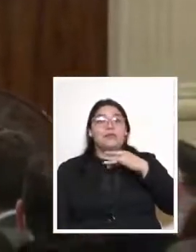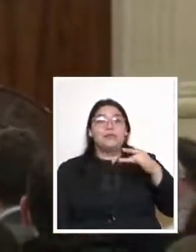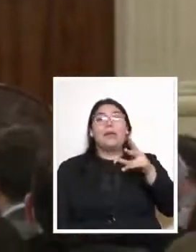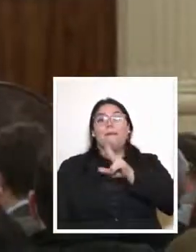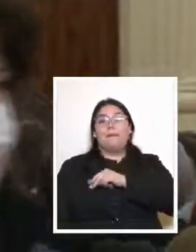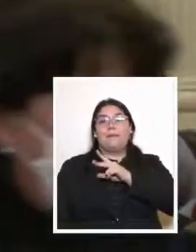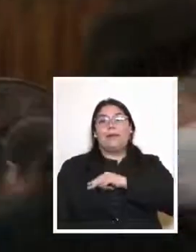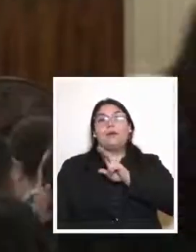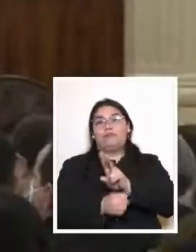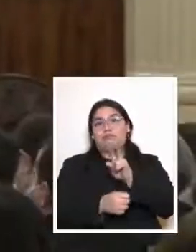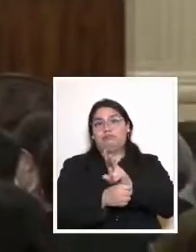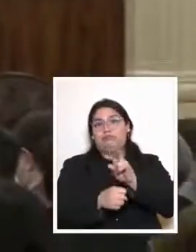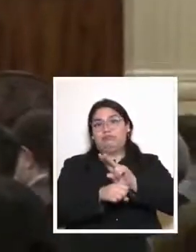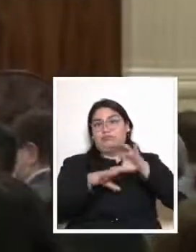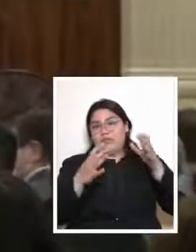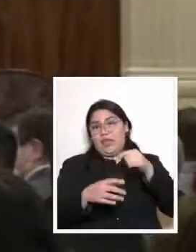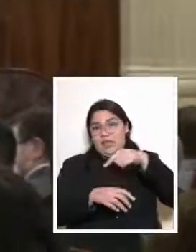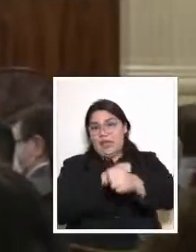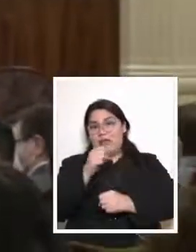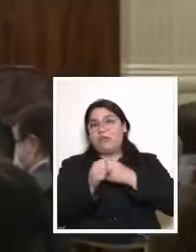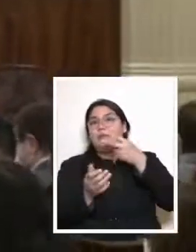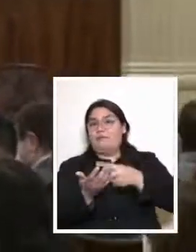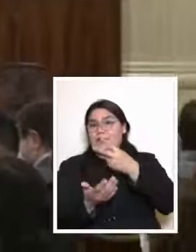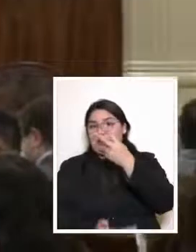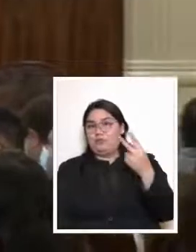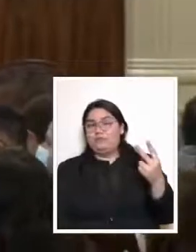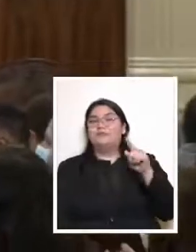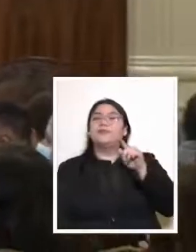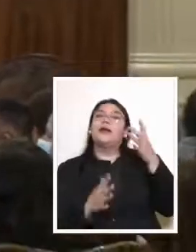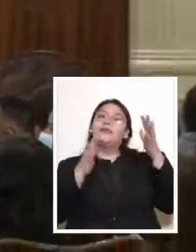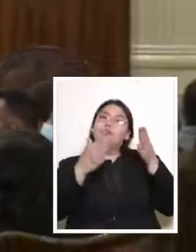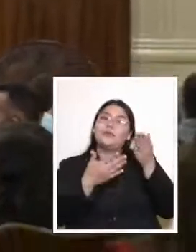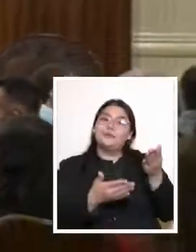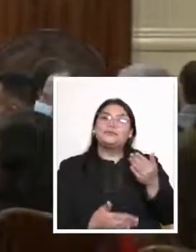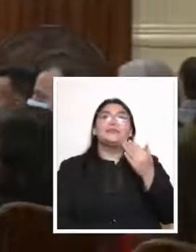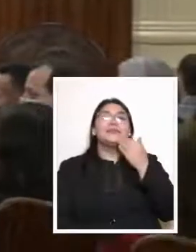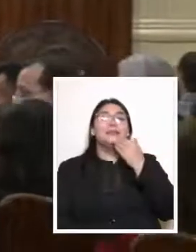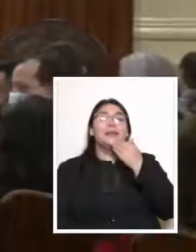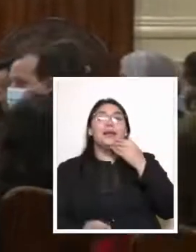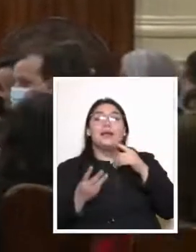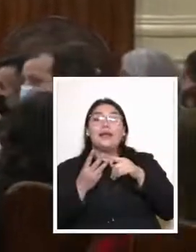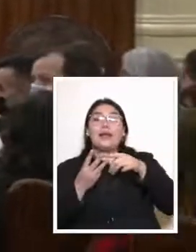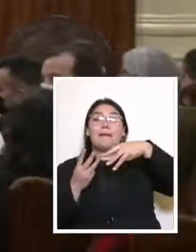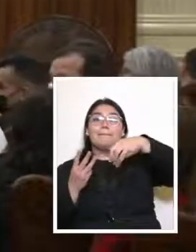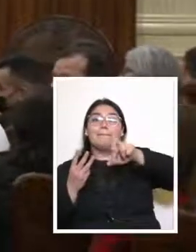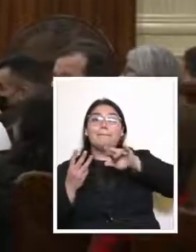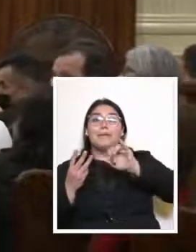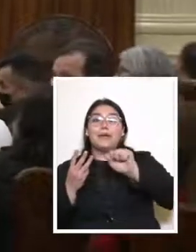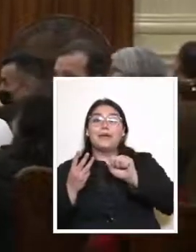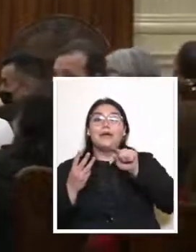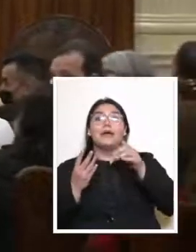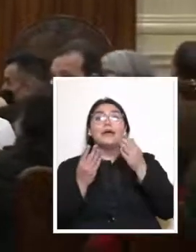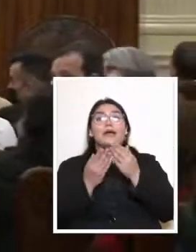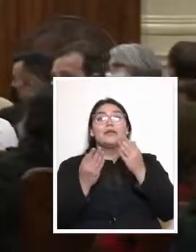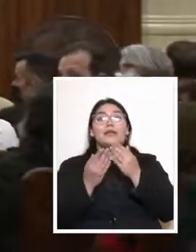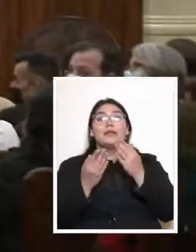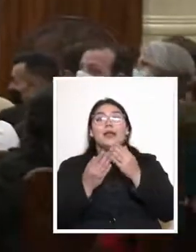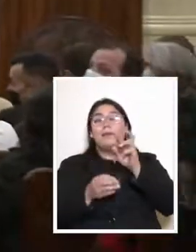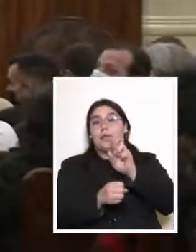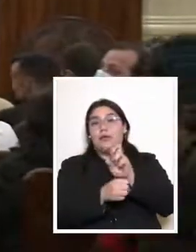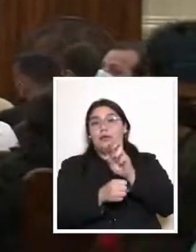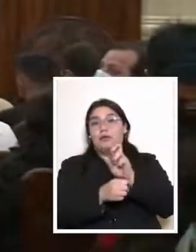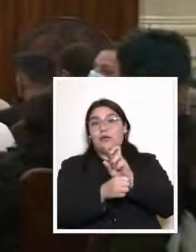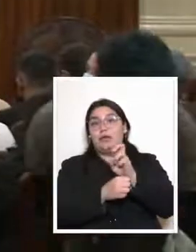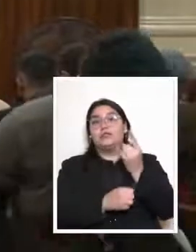que un aplauso también para ella. Y finalmente, Mariana Guzmán, estudiante de Pedagogía de la Pontificia Universidad Católica e integrante